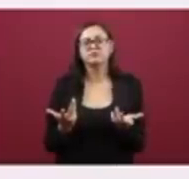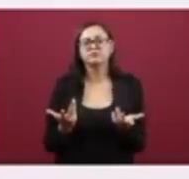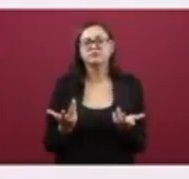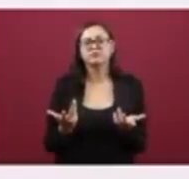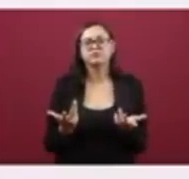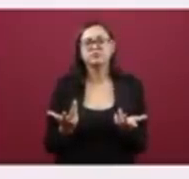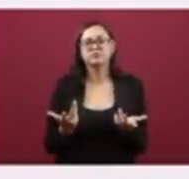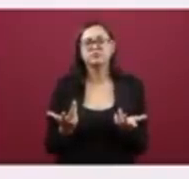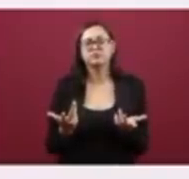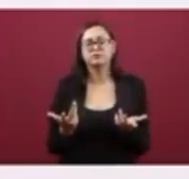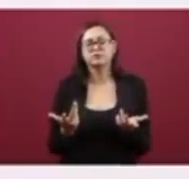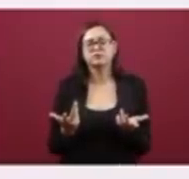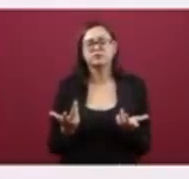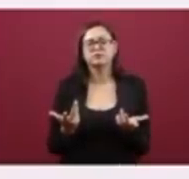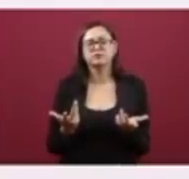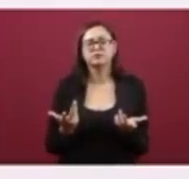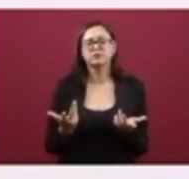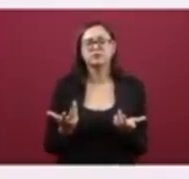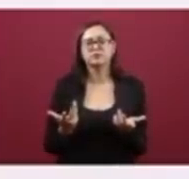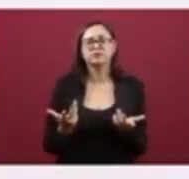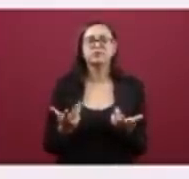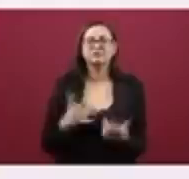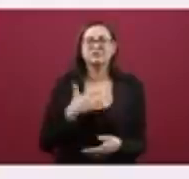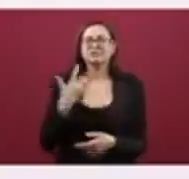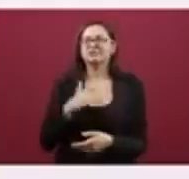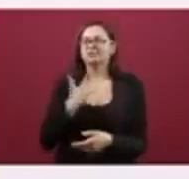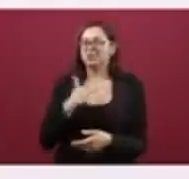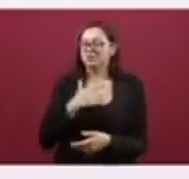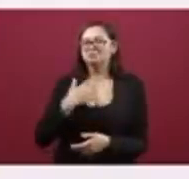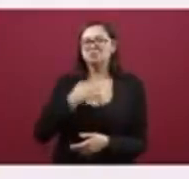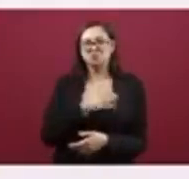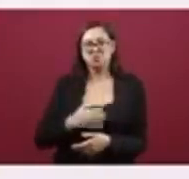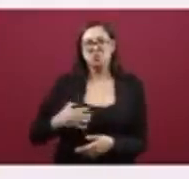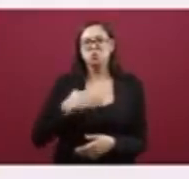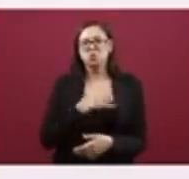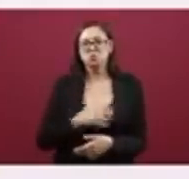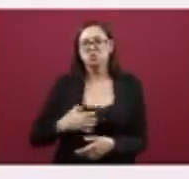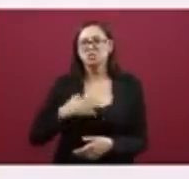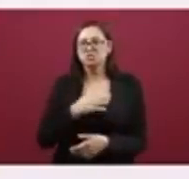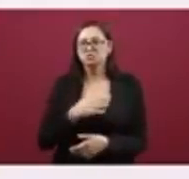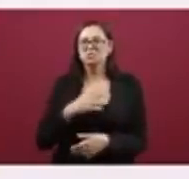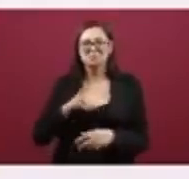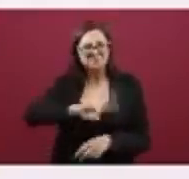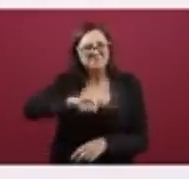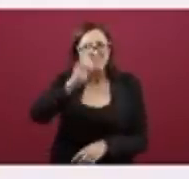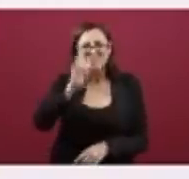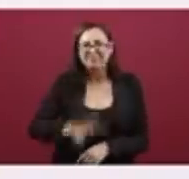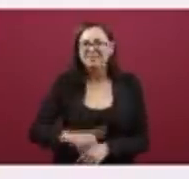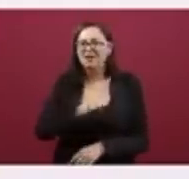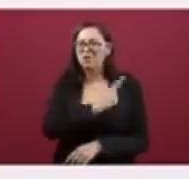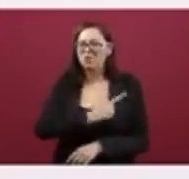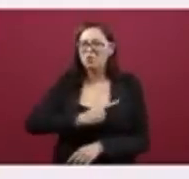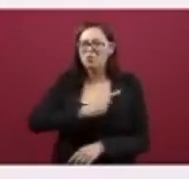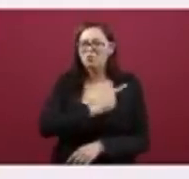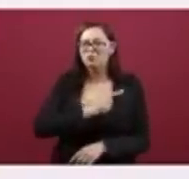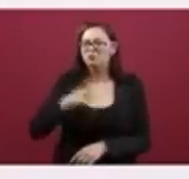grant motivo de satisfacción da mucho gusto el que la gente esté pidiendo